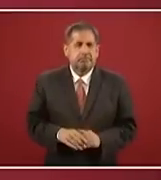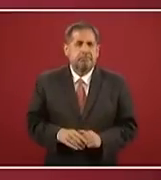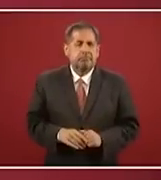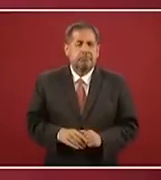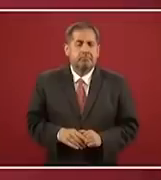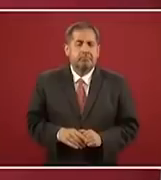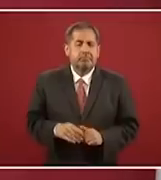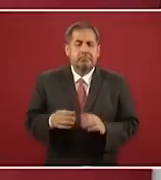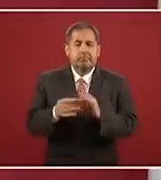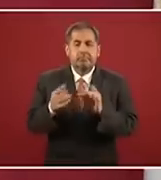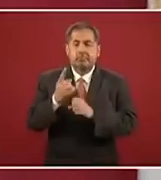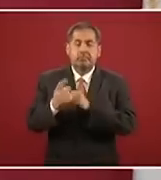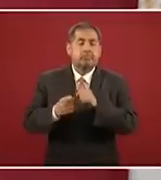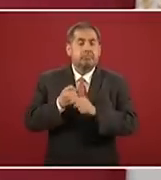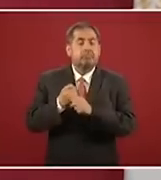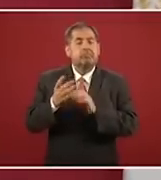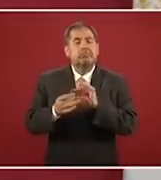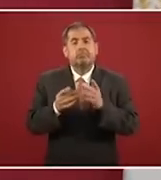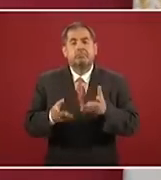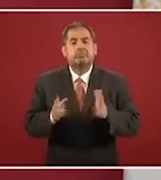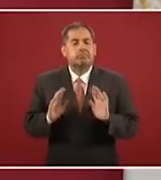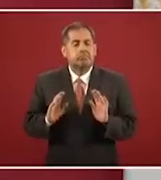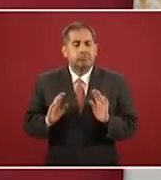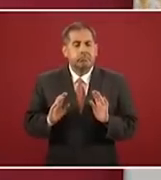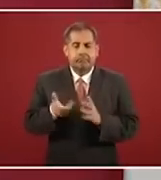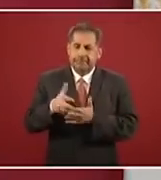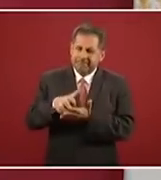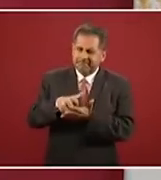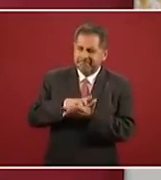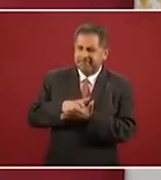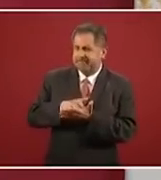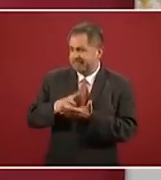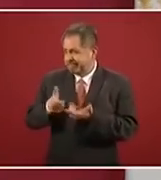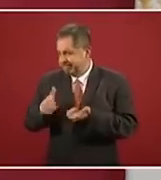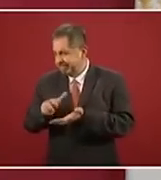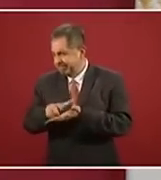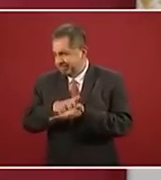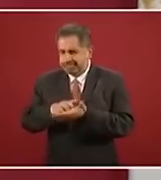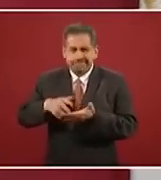todo este año hubo austeridad republicana